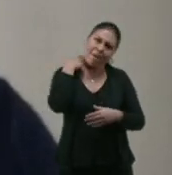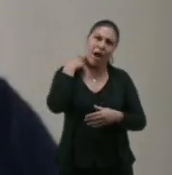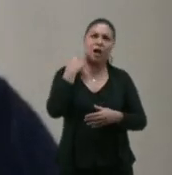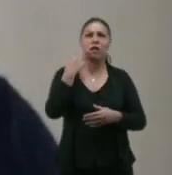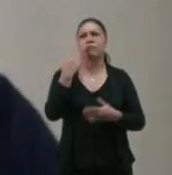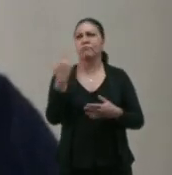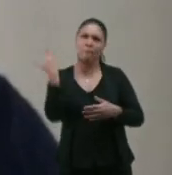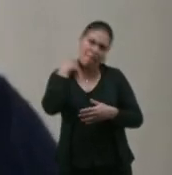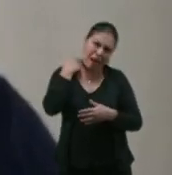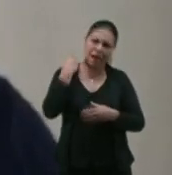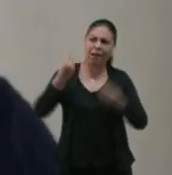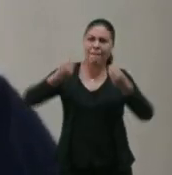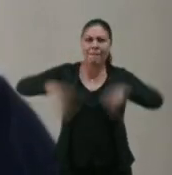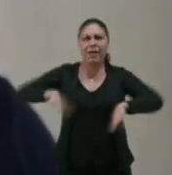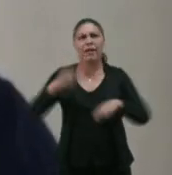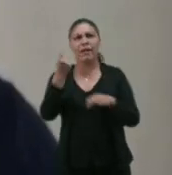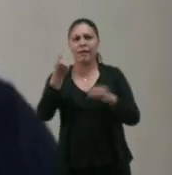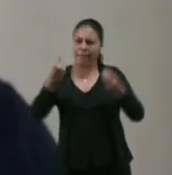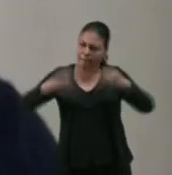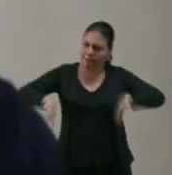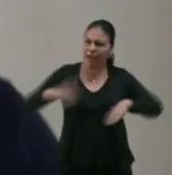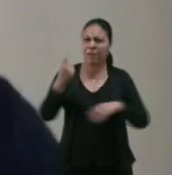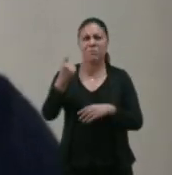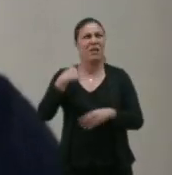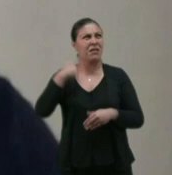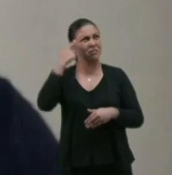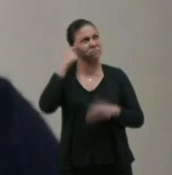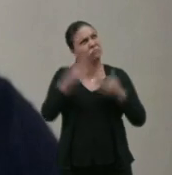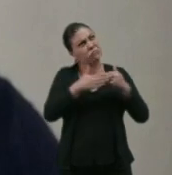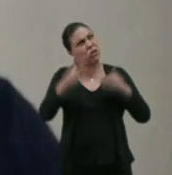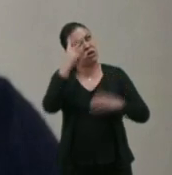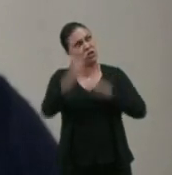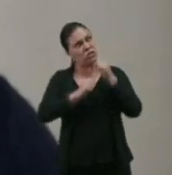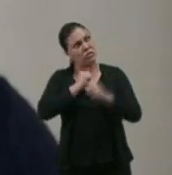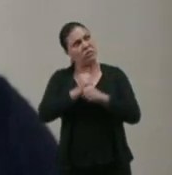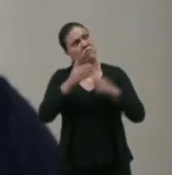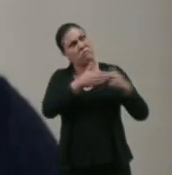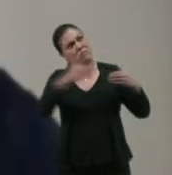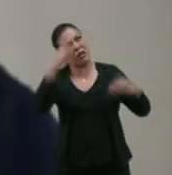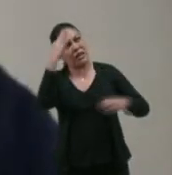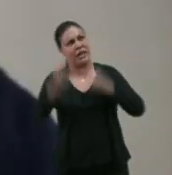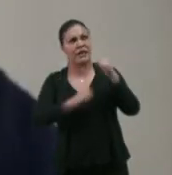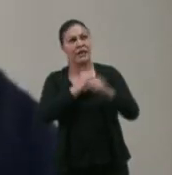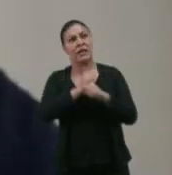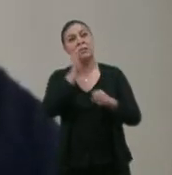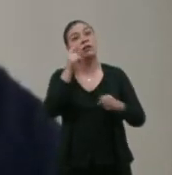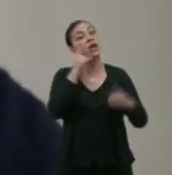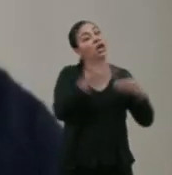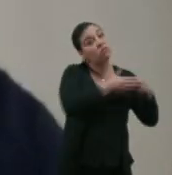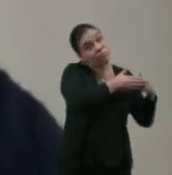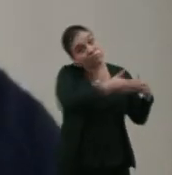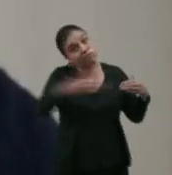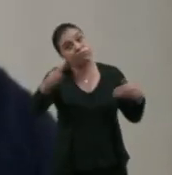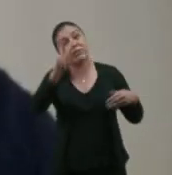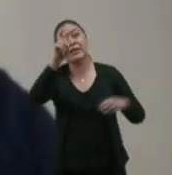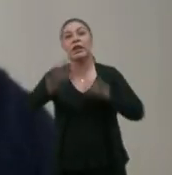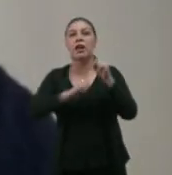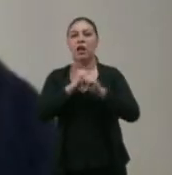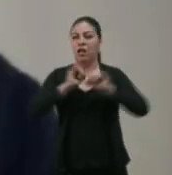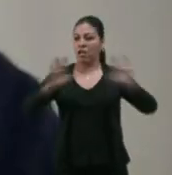Nosotros estimábamos que nos iba a tomar 2 años, a lo sumo 3 años, nos terminó tomando 7 años llegar al punto de equilibrio.